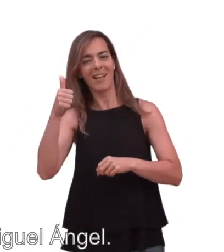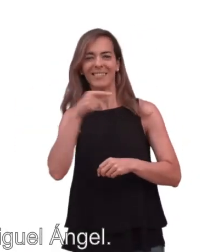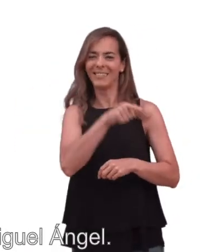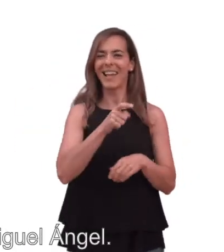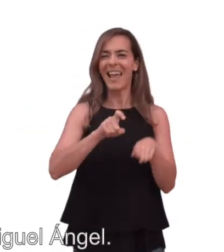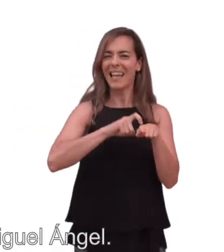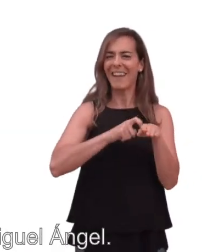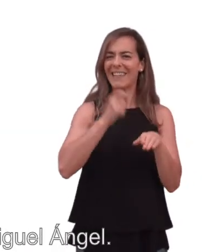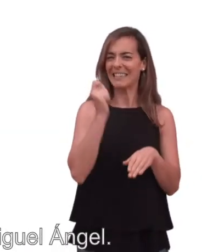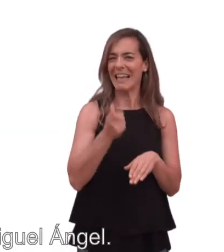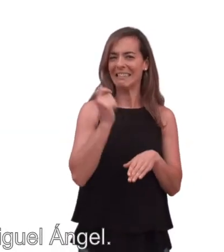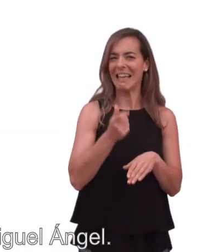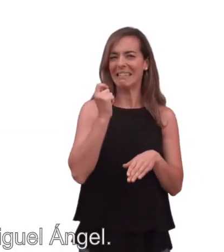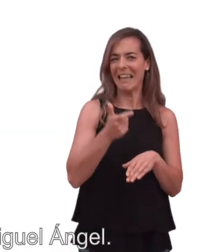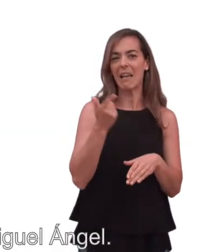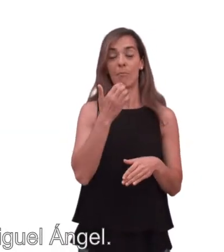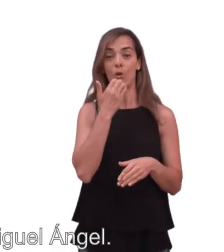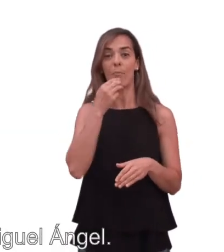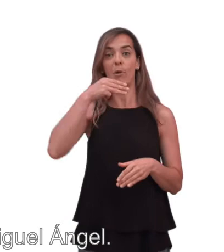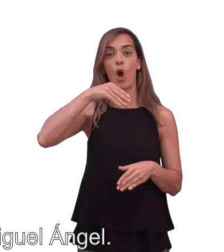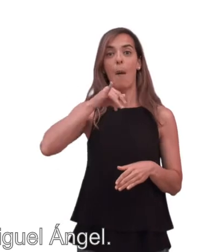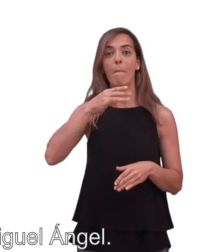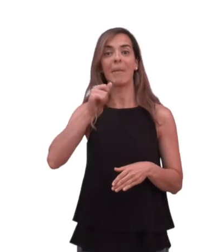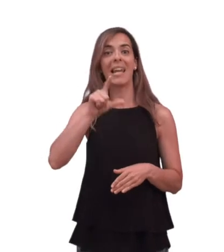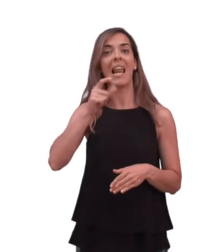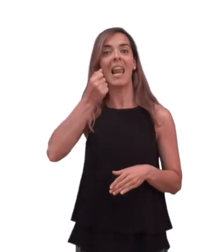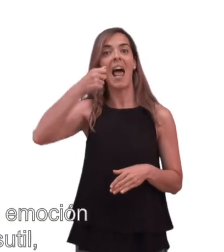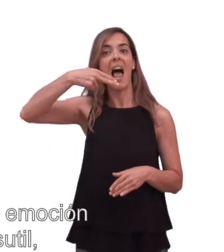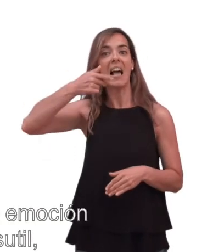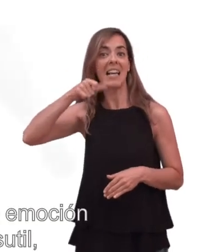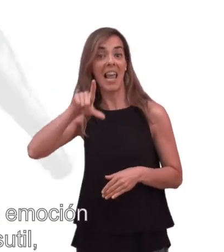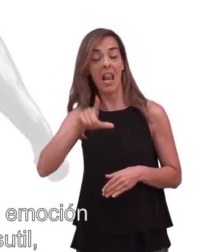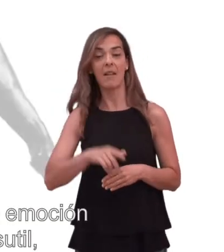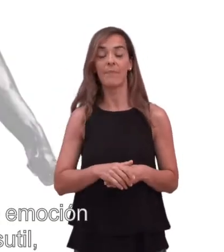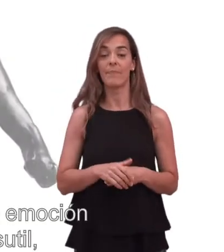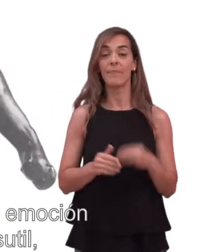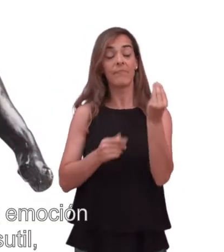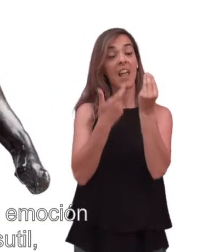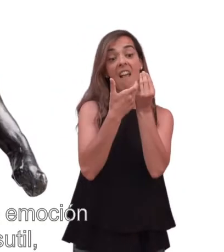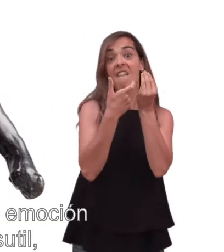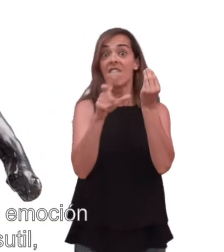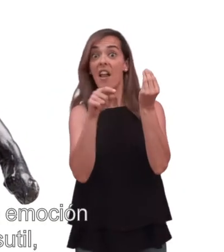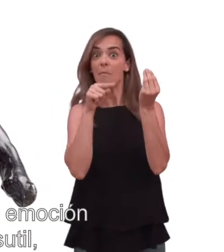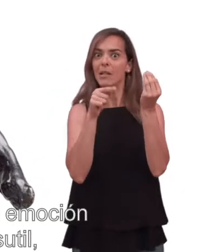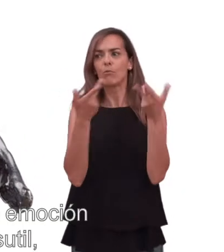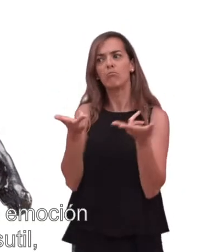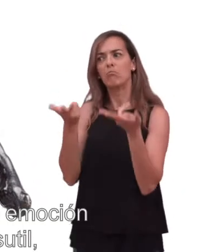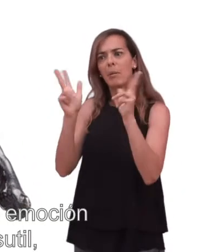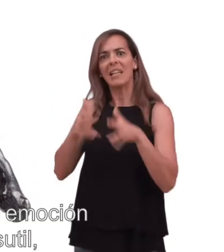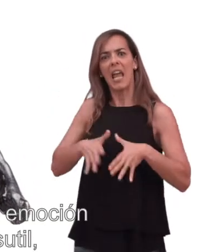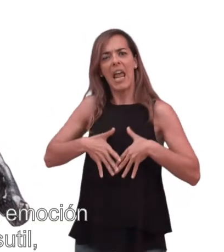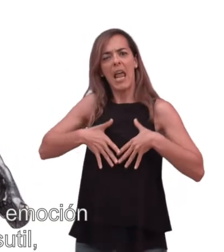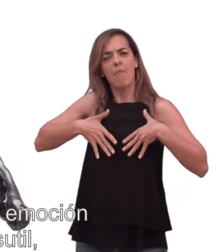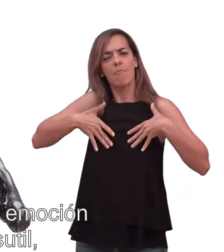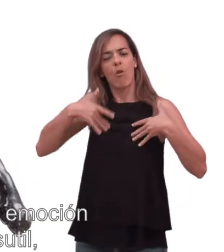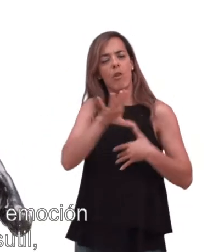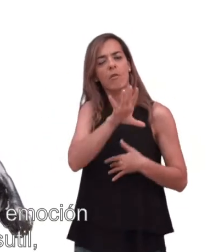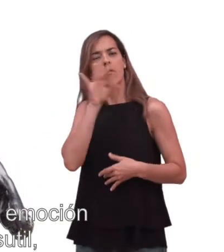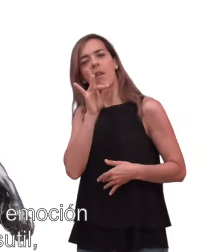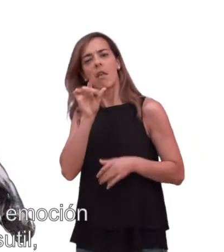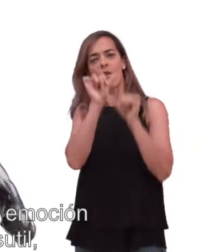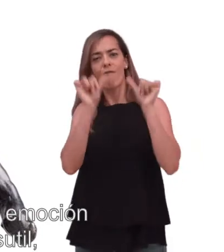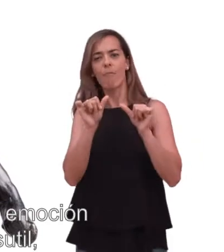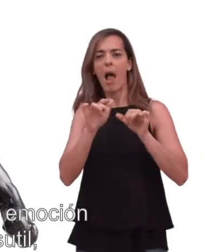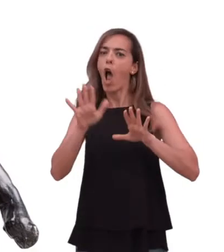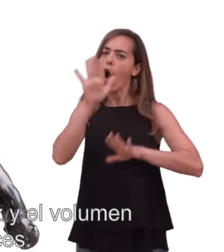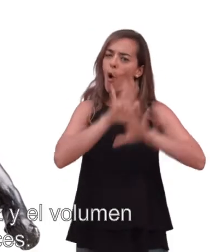tan característica de artistas como Miguel Ángel. El fragmento le permite capturar la emoción de un modo más complejo